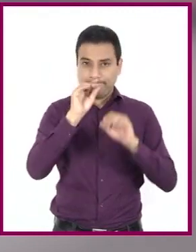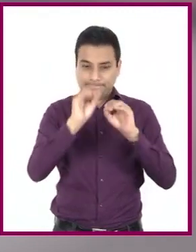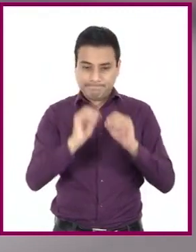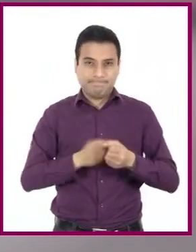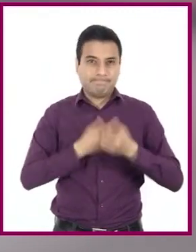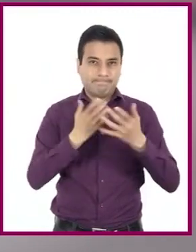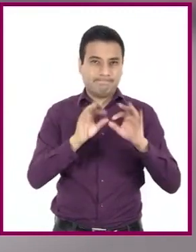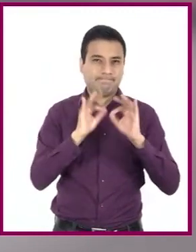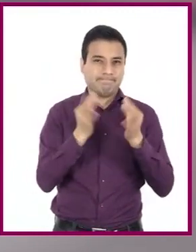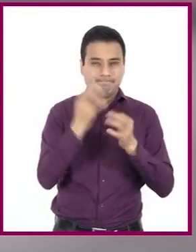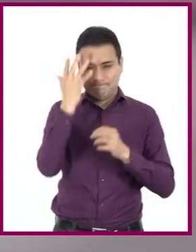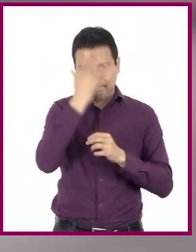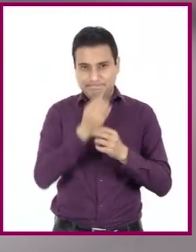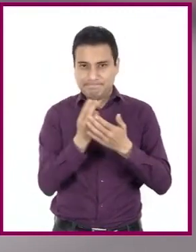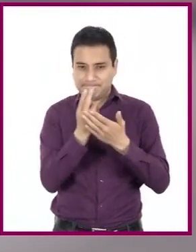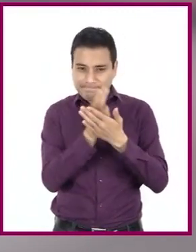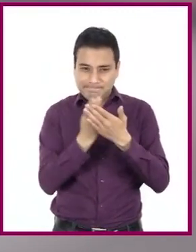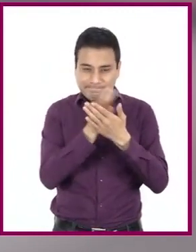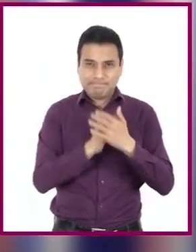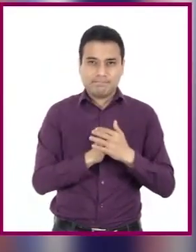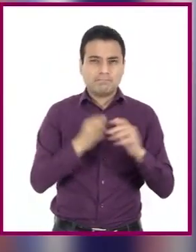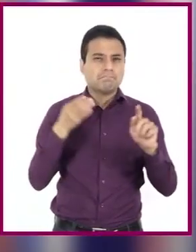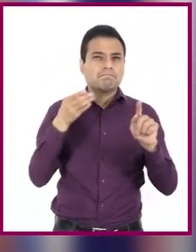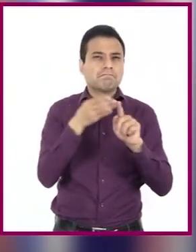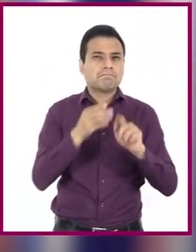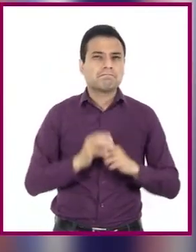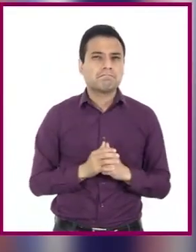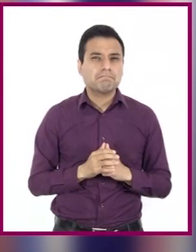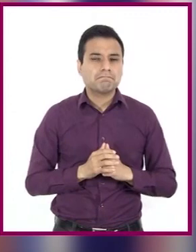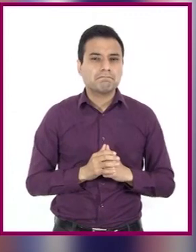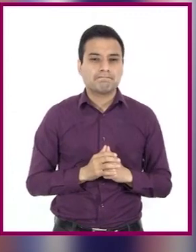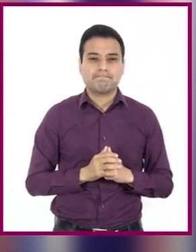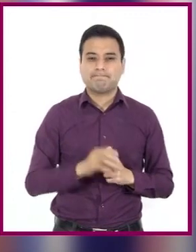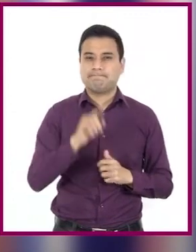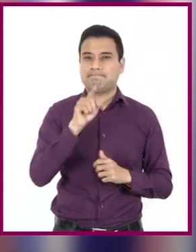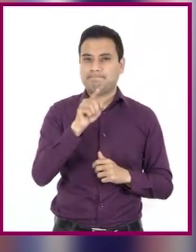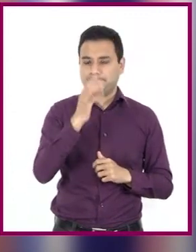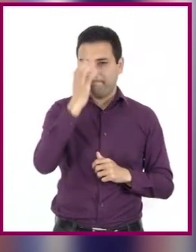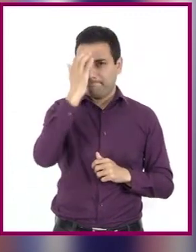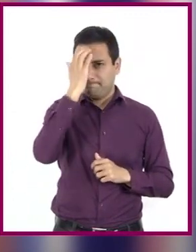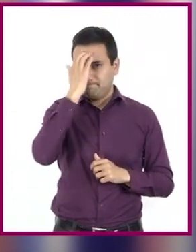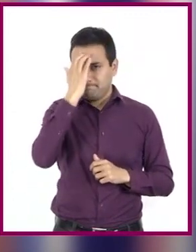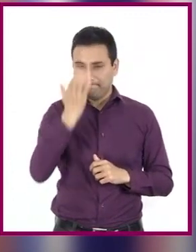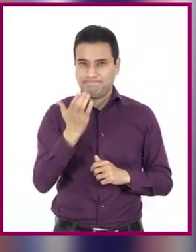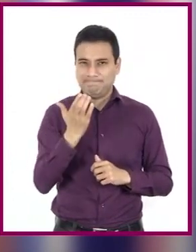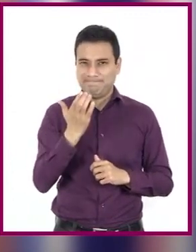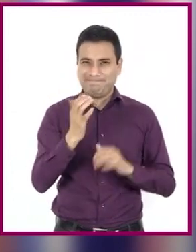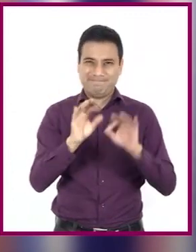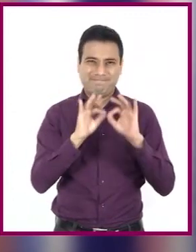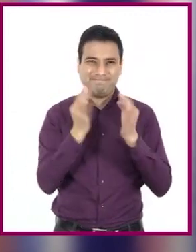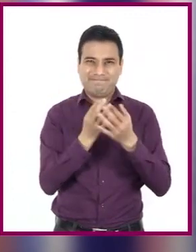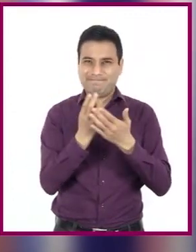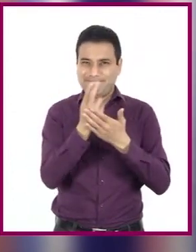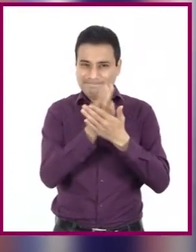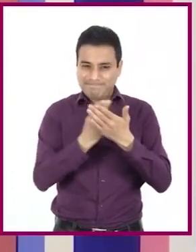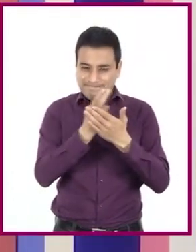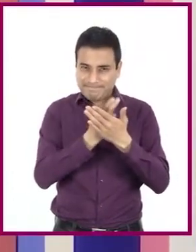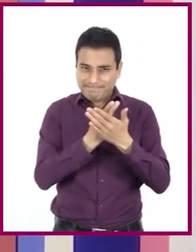formas gráficas y nuestro propósito, considerar formas gráficas como indicios de